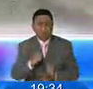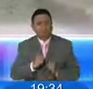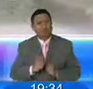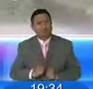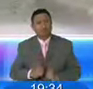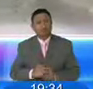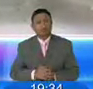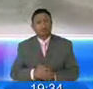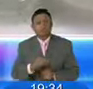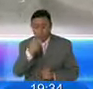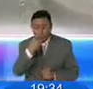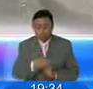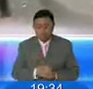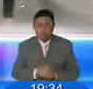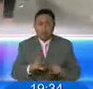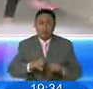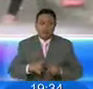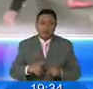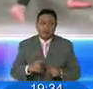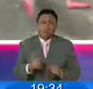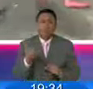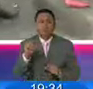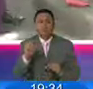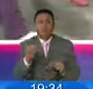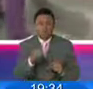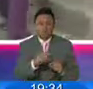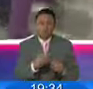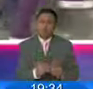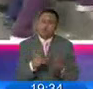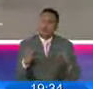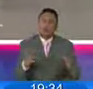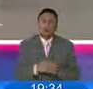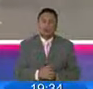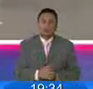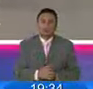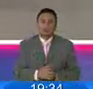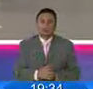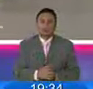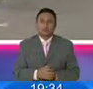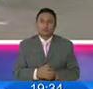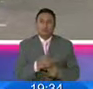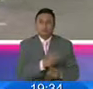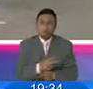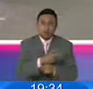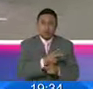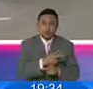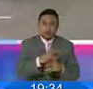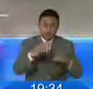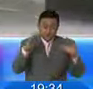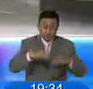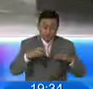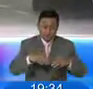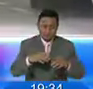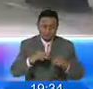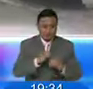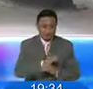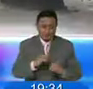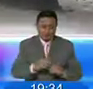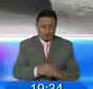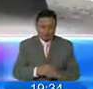dado comida, pero a mi alcance también, porque son bastantes. Tienen comida, no tienen protección de lluvia,